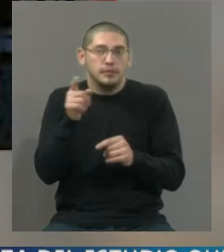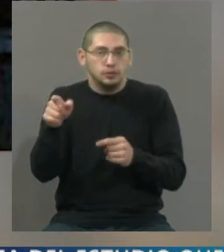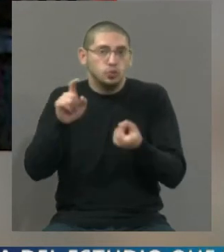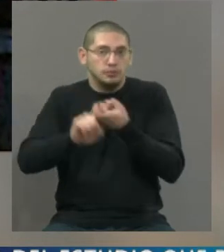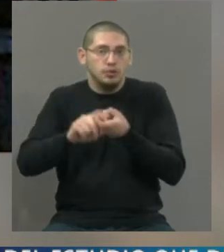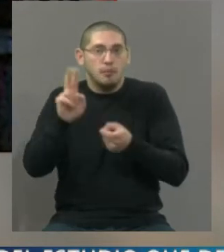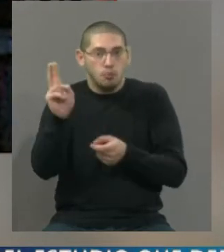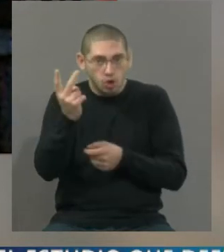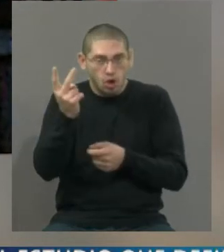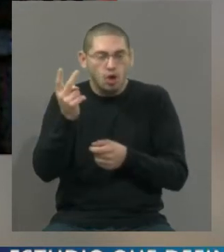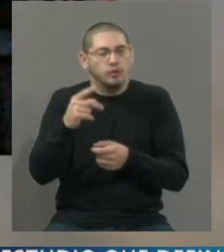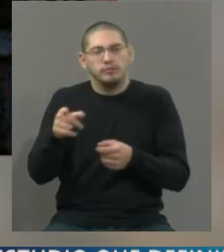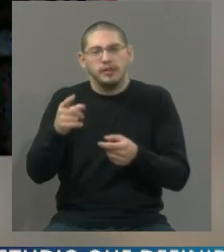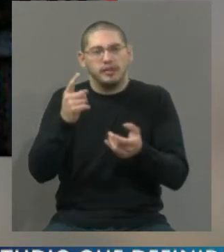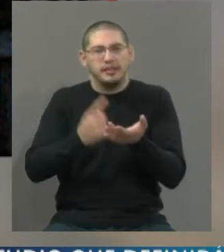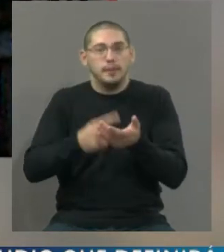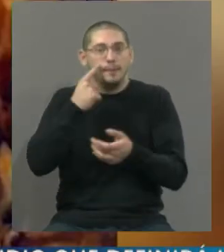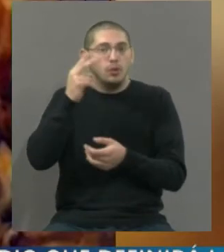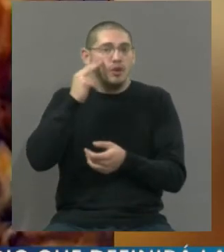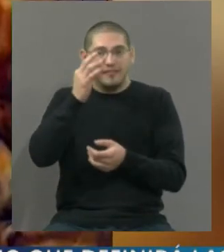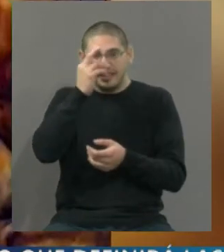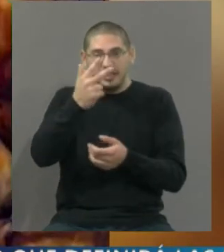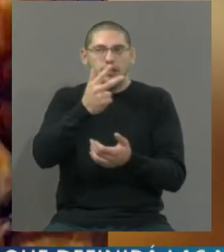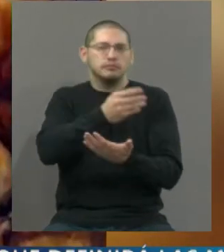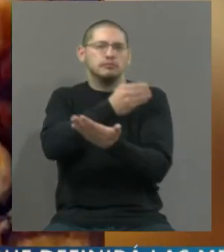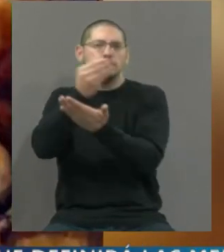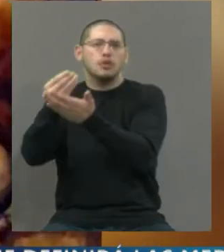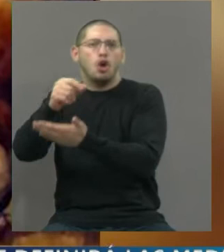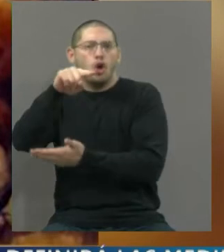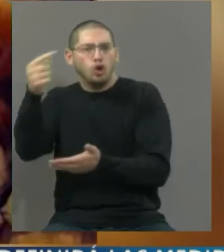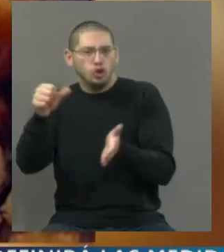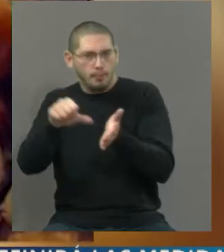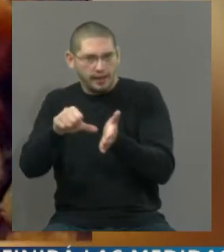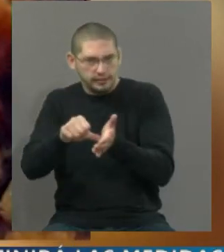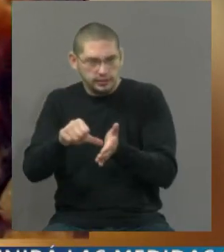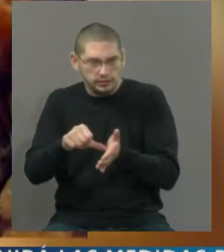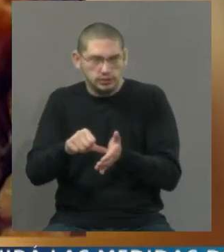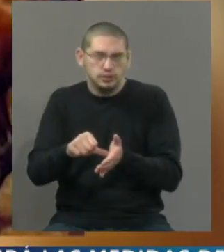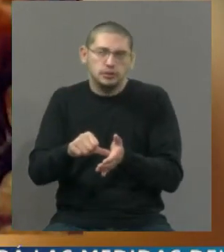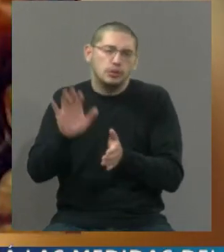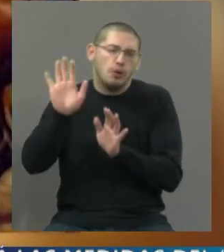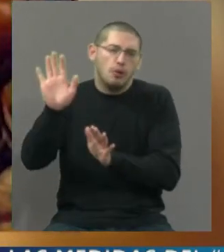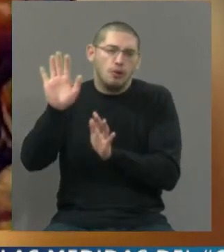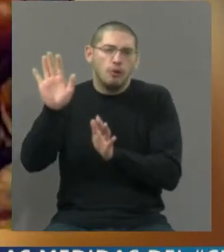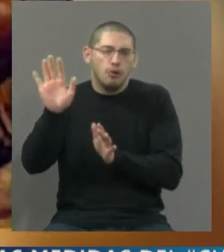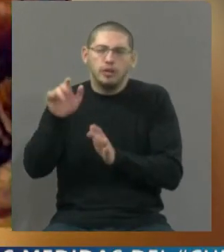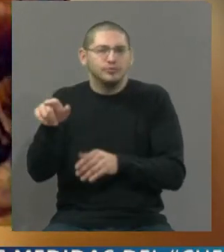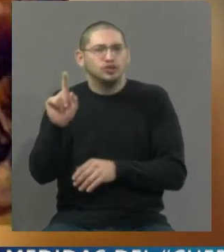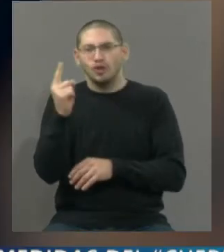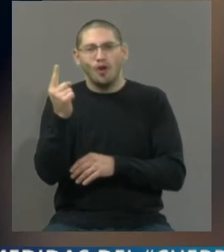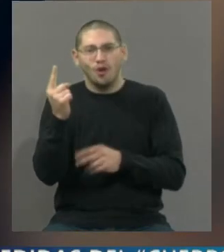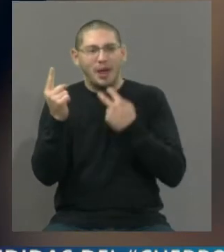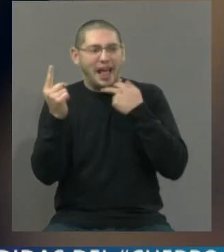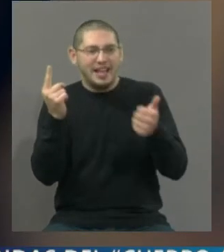se exilia en el 23, y digamos, de ahí en más tiene que recorrer el camino solo con su